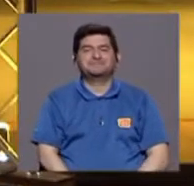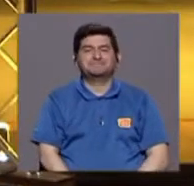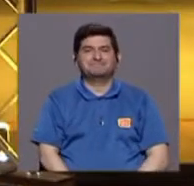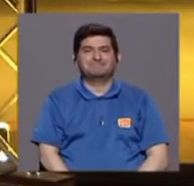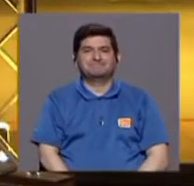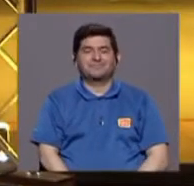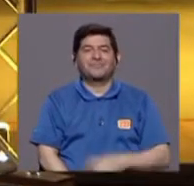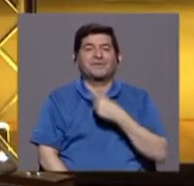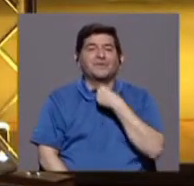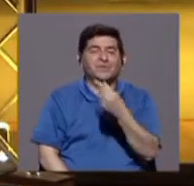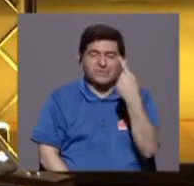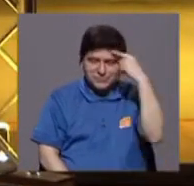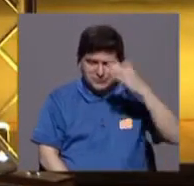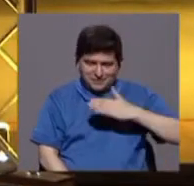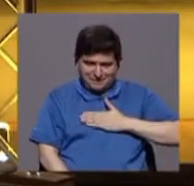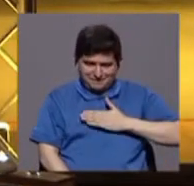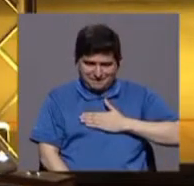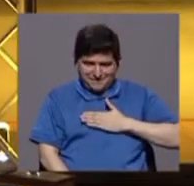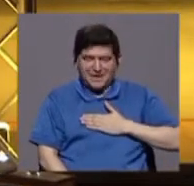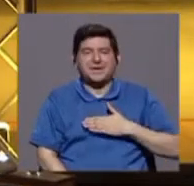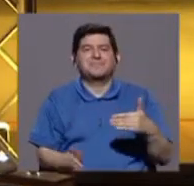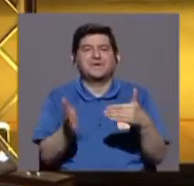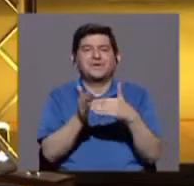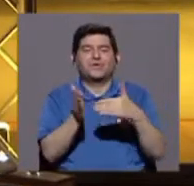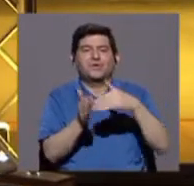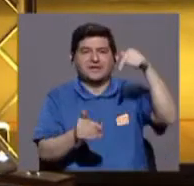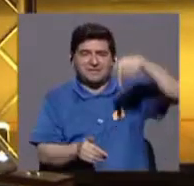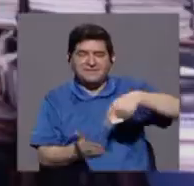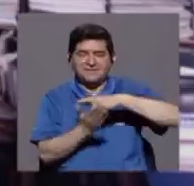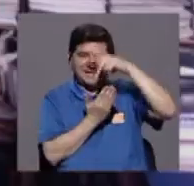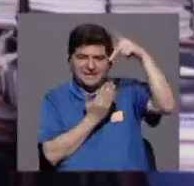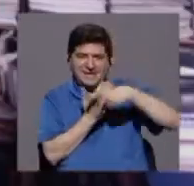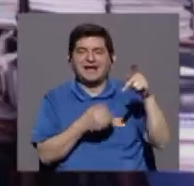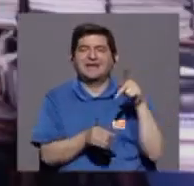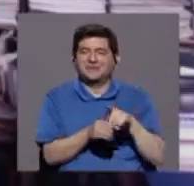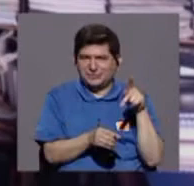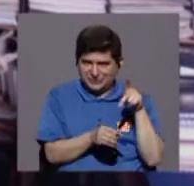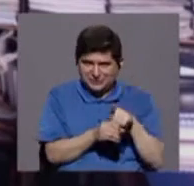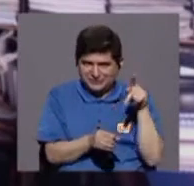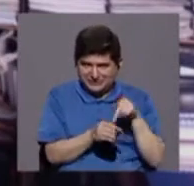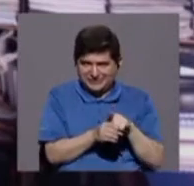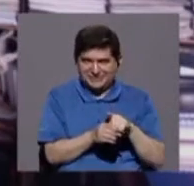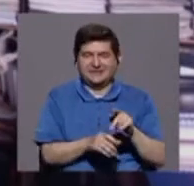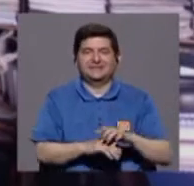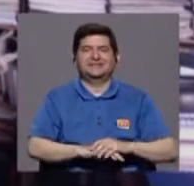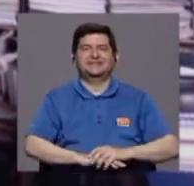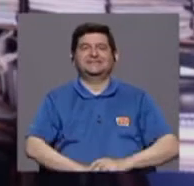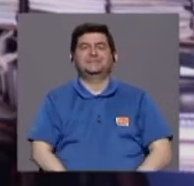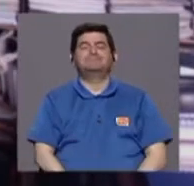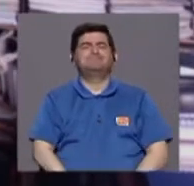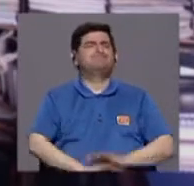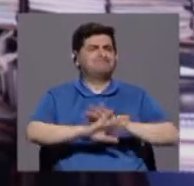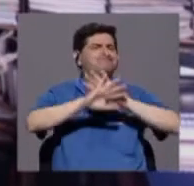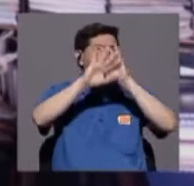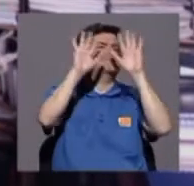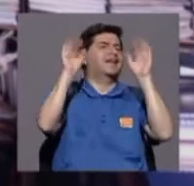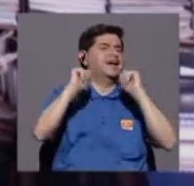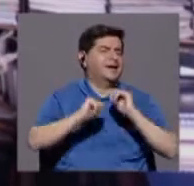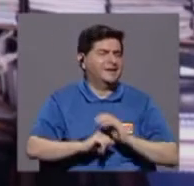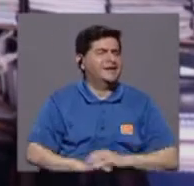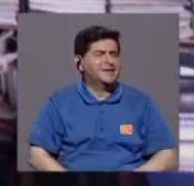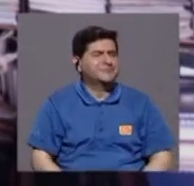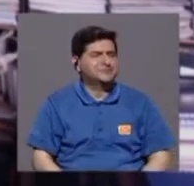Bueno, es un gusto para mí, como siempre, estar otra vez aquí en este programa. Y claro,